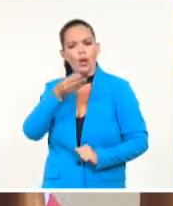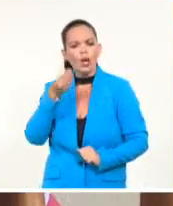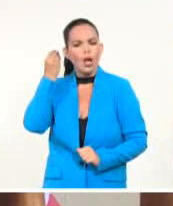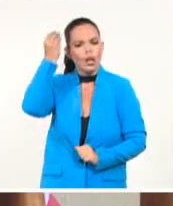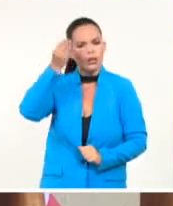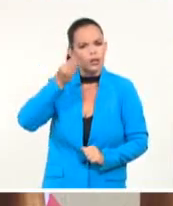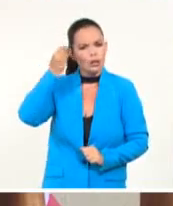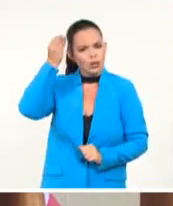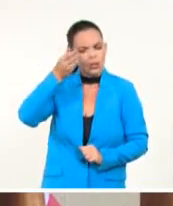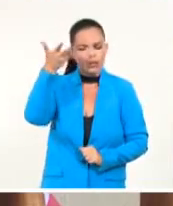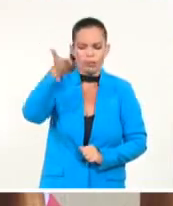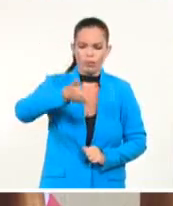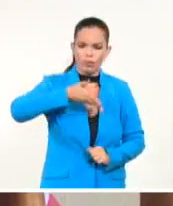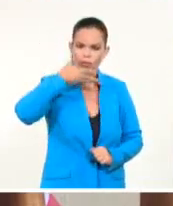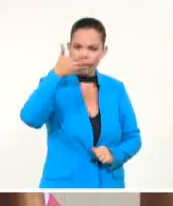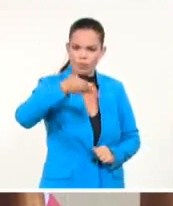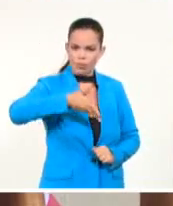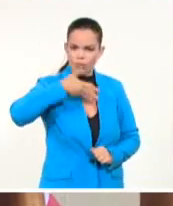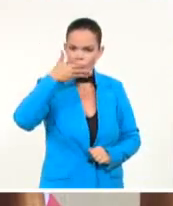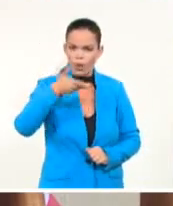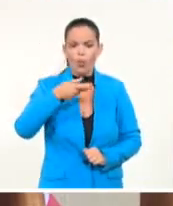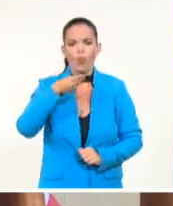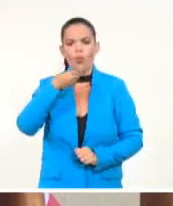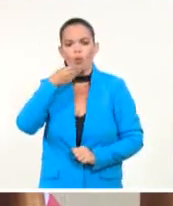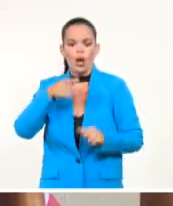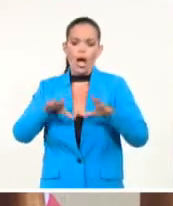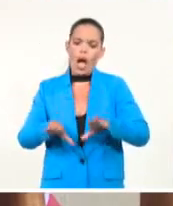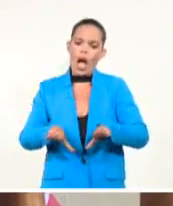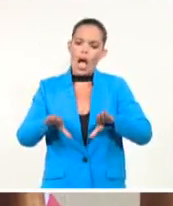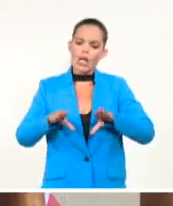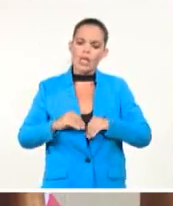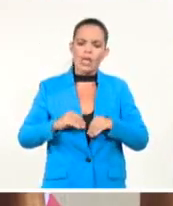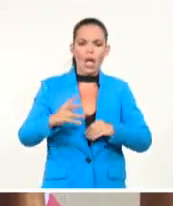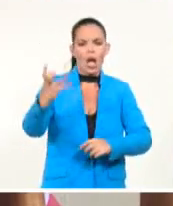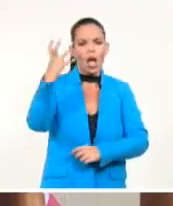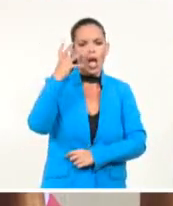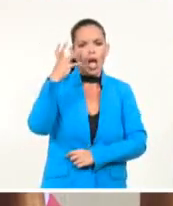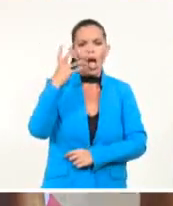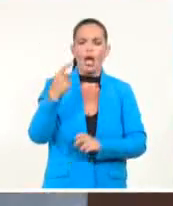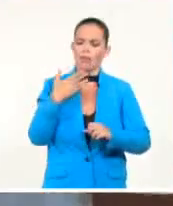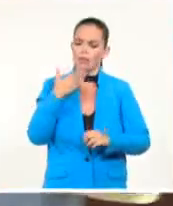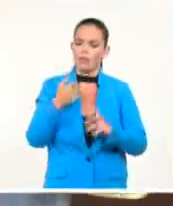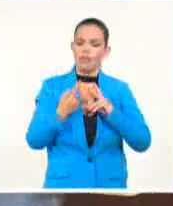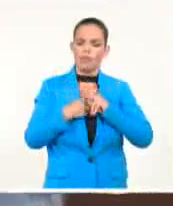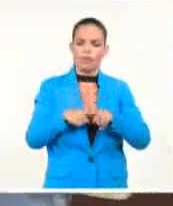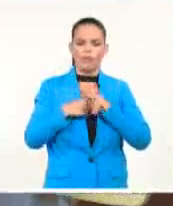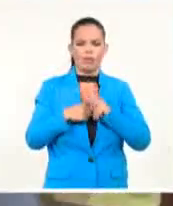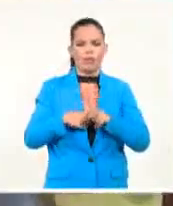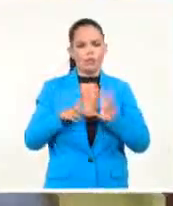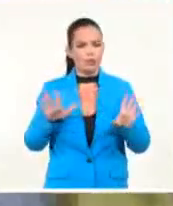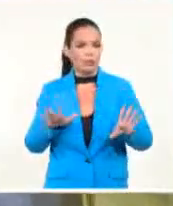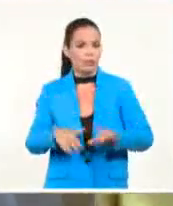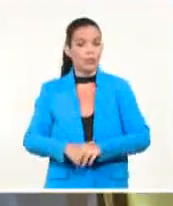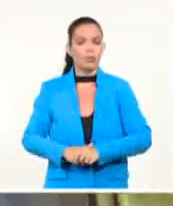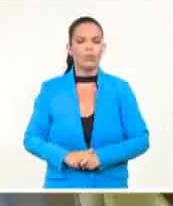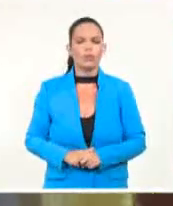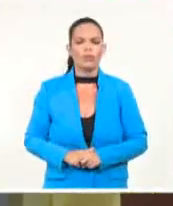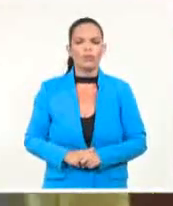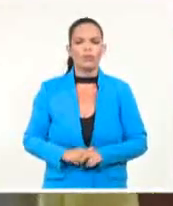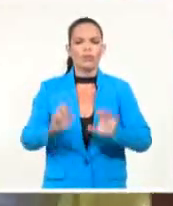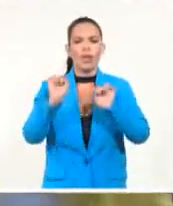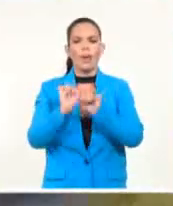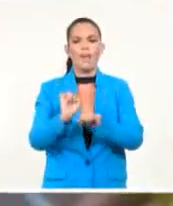la oportunidad de servir de crítico, propiamente, yo creo que es fundamental. mereció el premio Ola